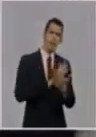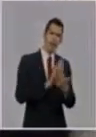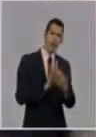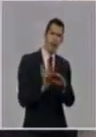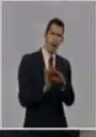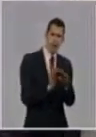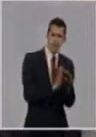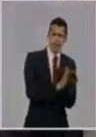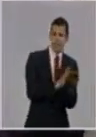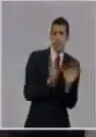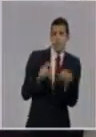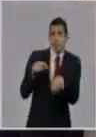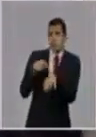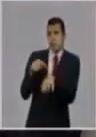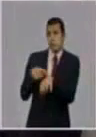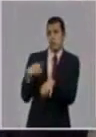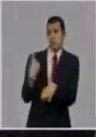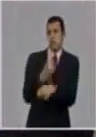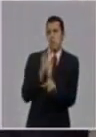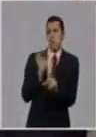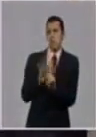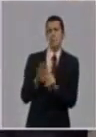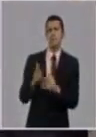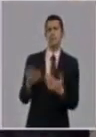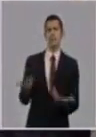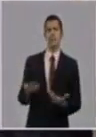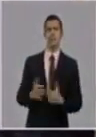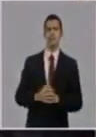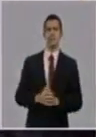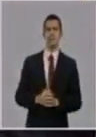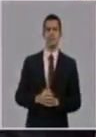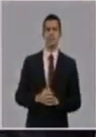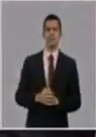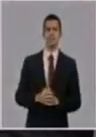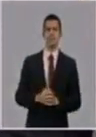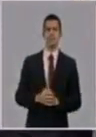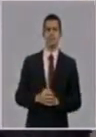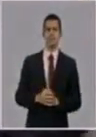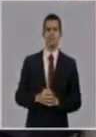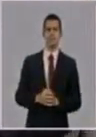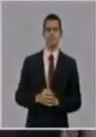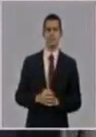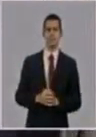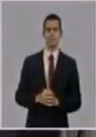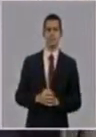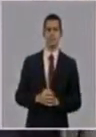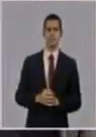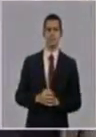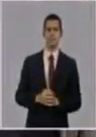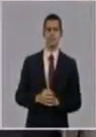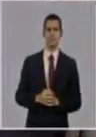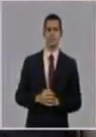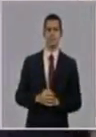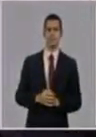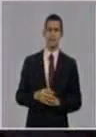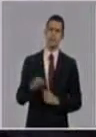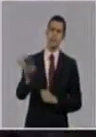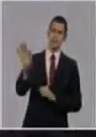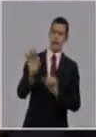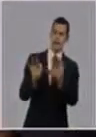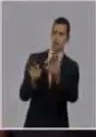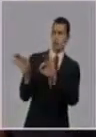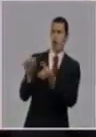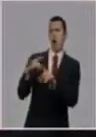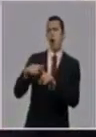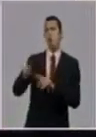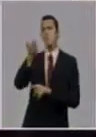introducción paulatina de las vacunas a través de estudios clínicos de investigación en grupos de riesgo, lo